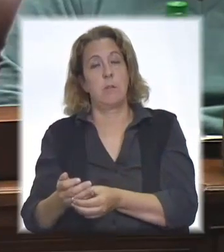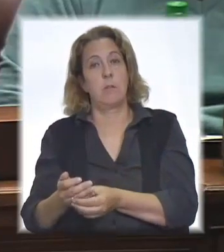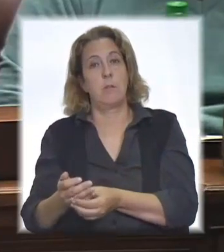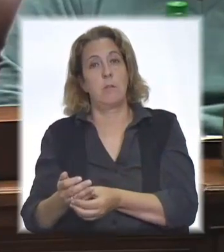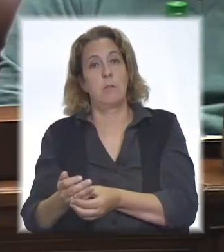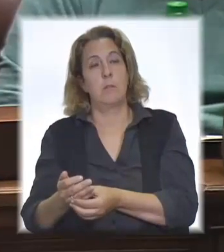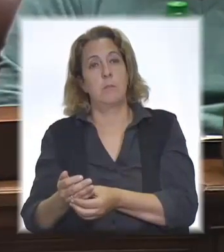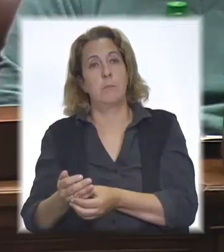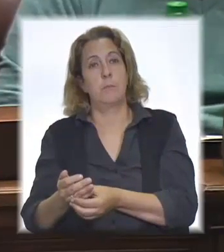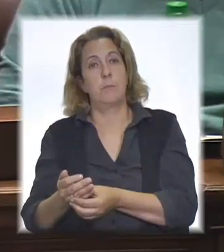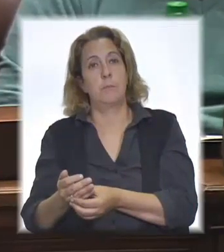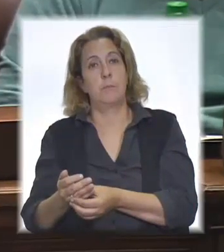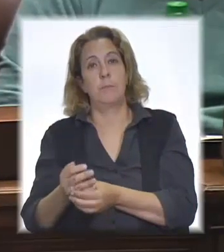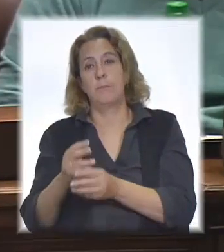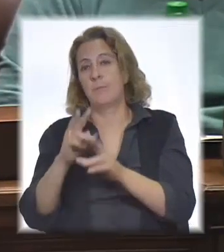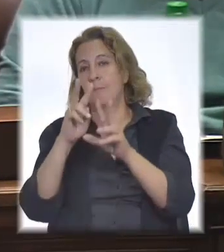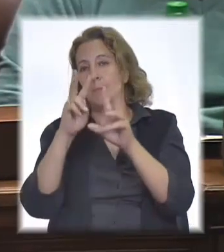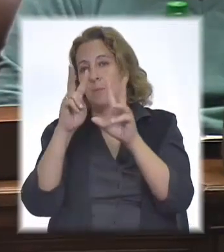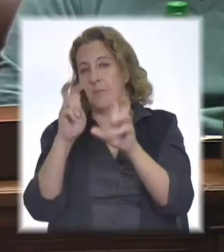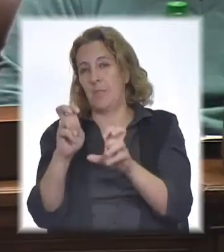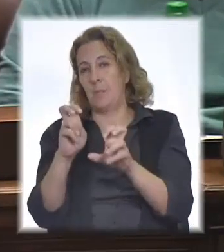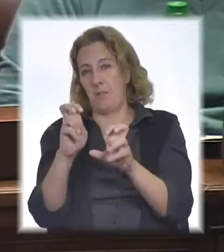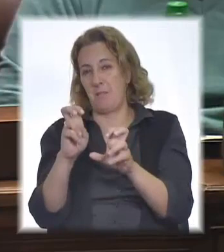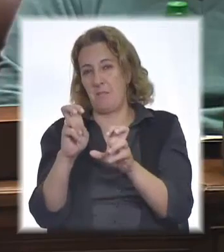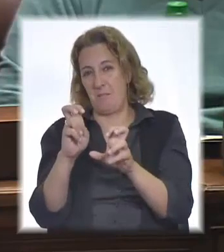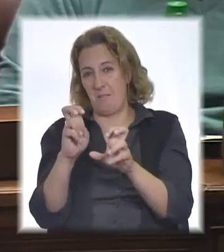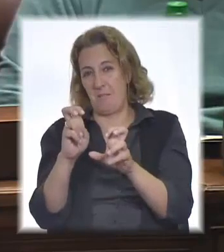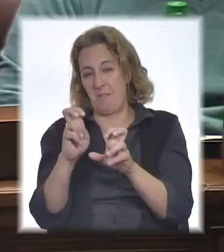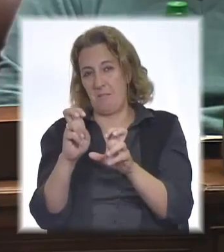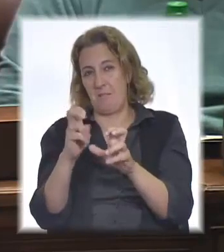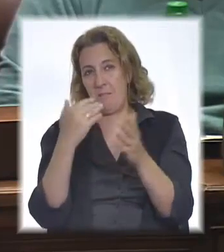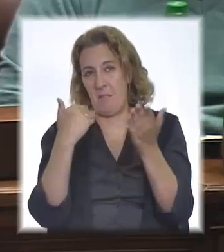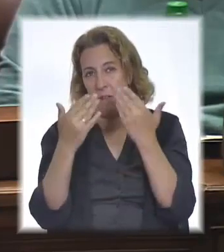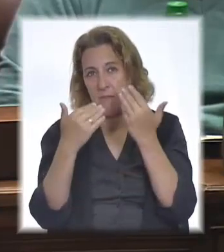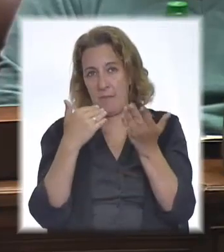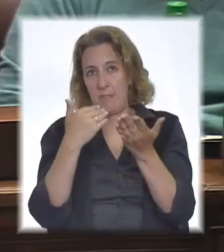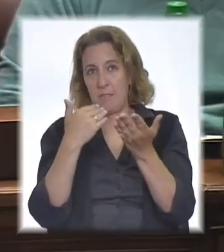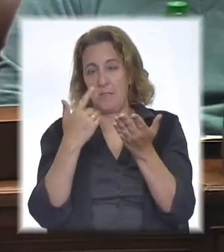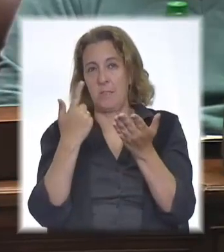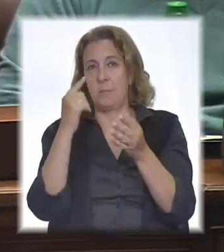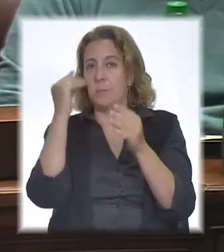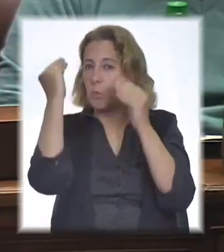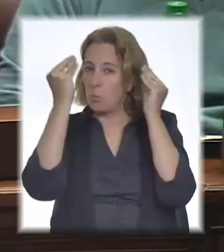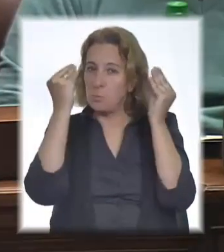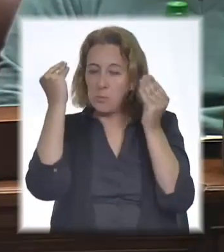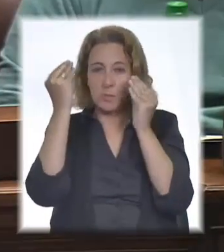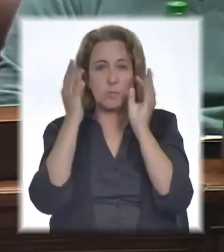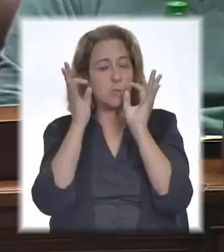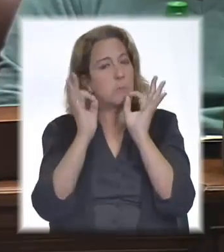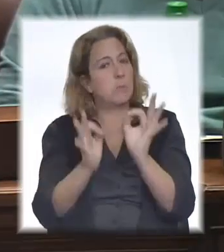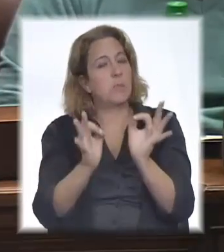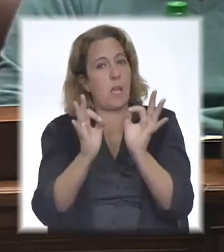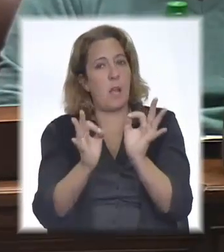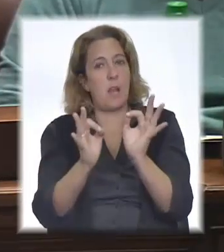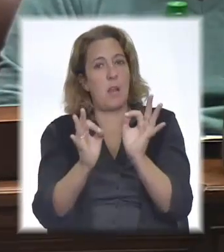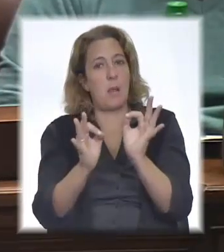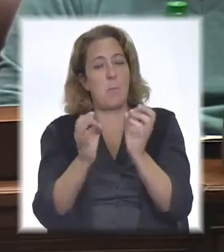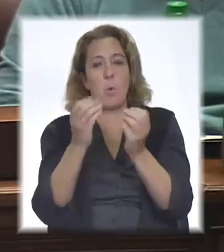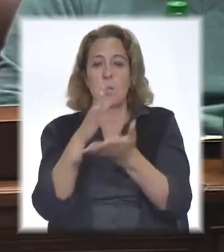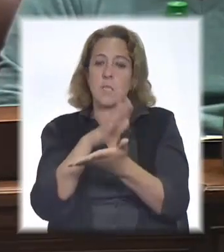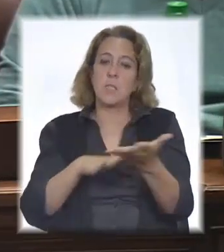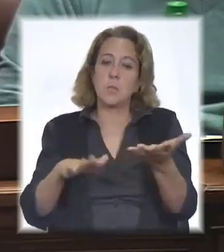tocan tocan los grandes temas no y tenían una preocupación especial por la situación